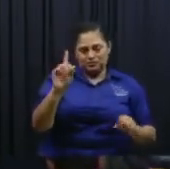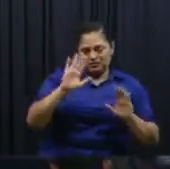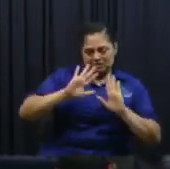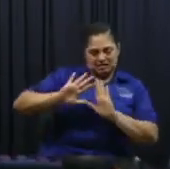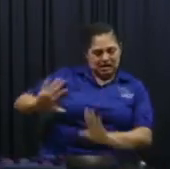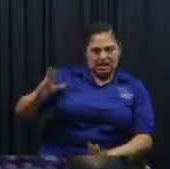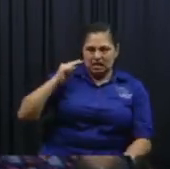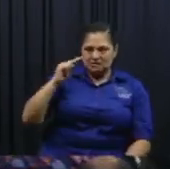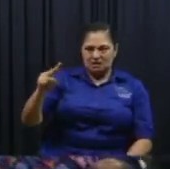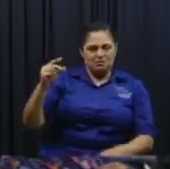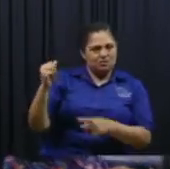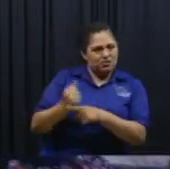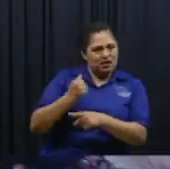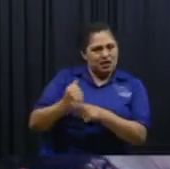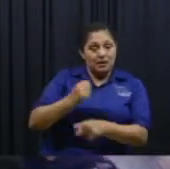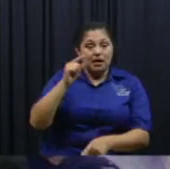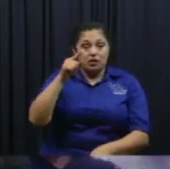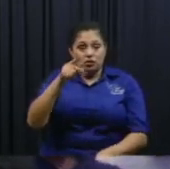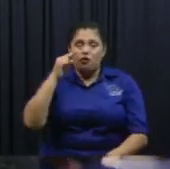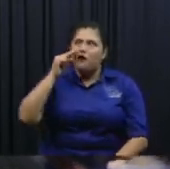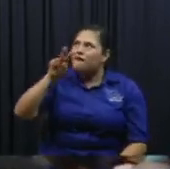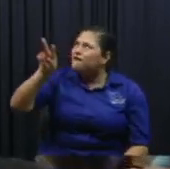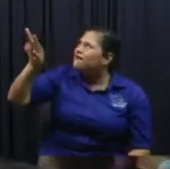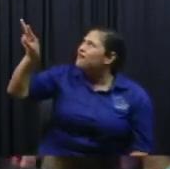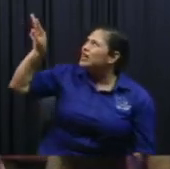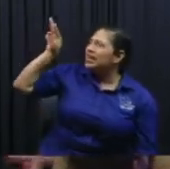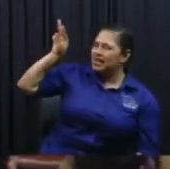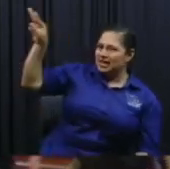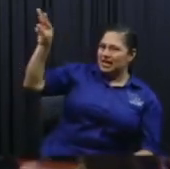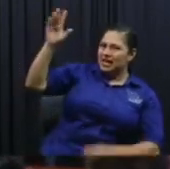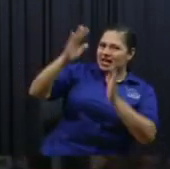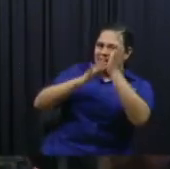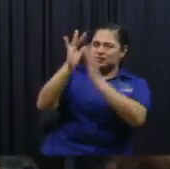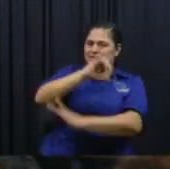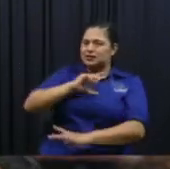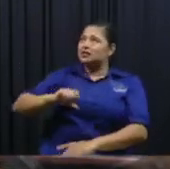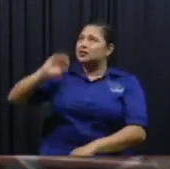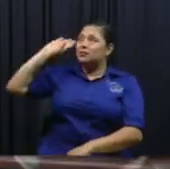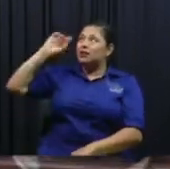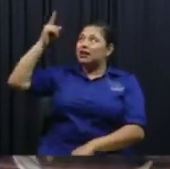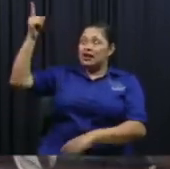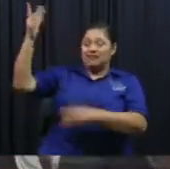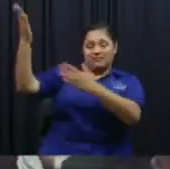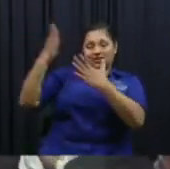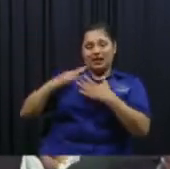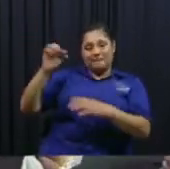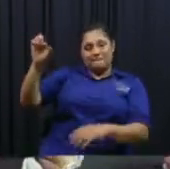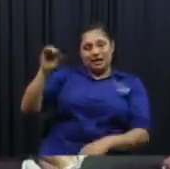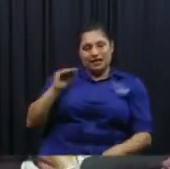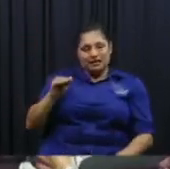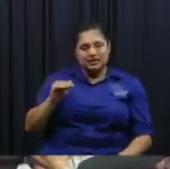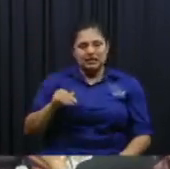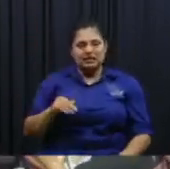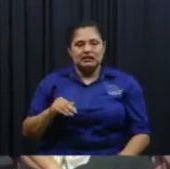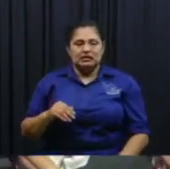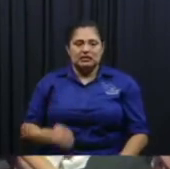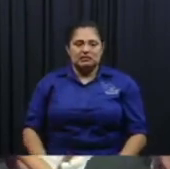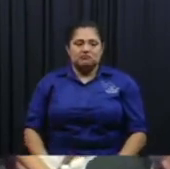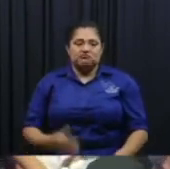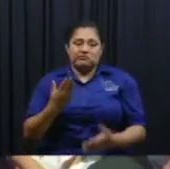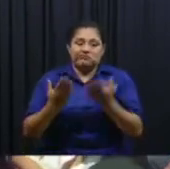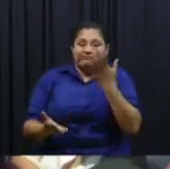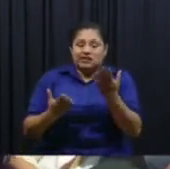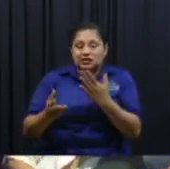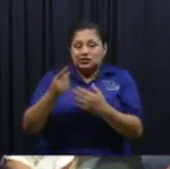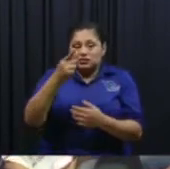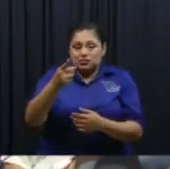olas y mira a Jesucristo porque él te va a dar paz Sí pero es que el diagnóstico que me dieron quita Paz El